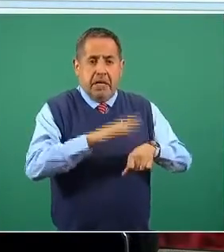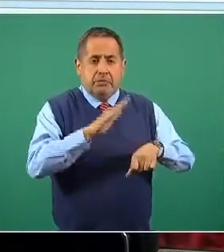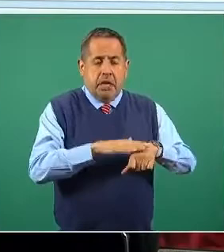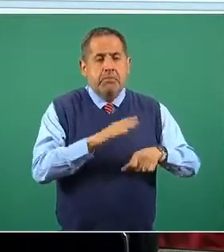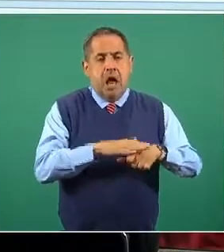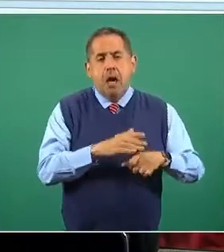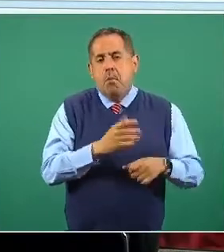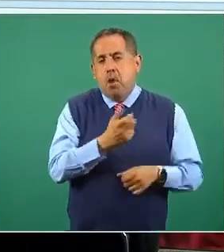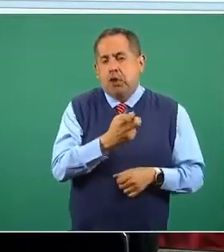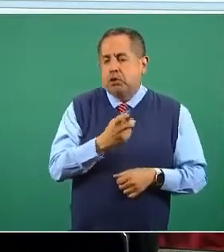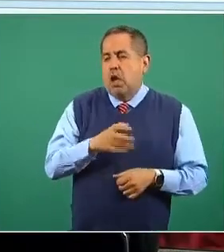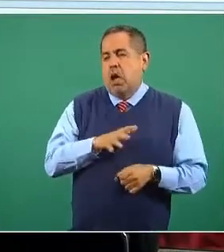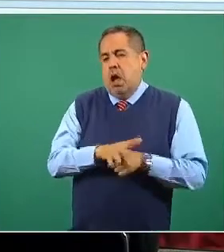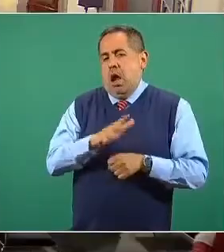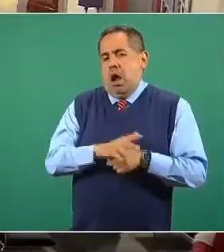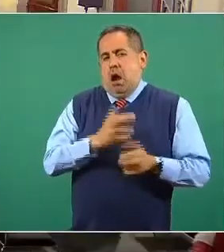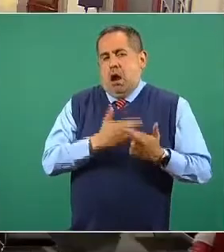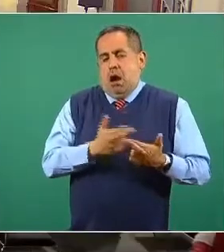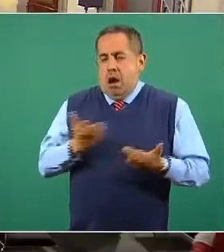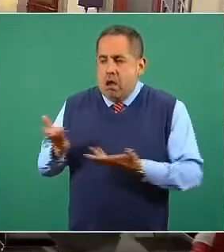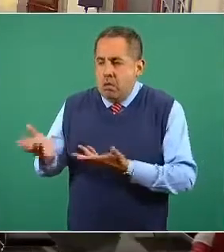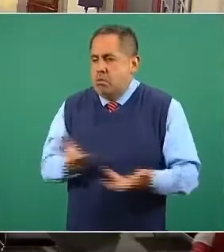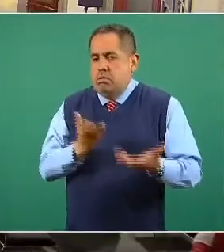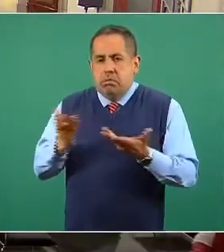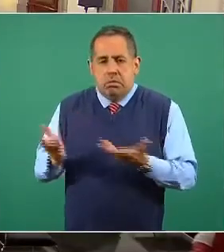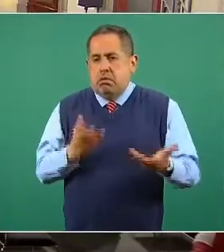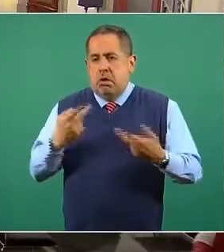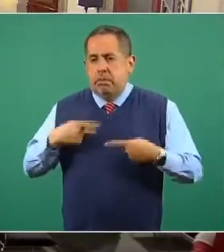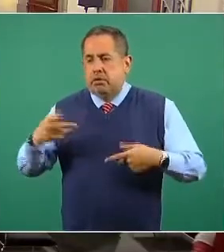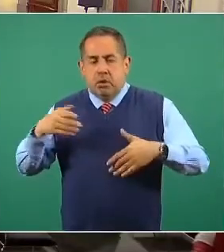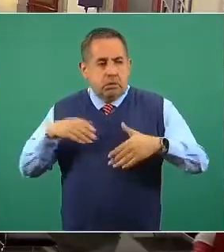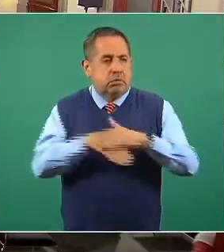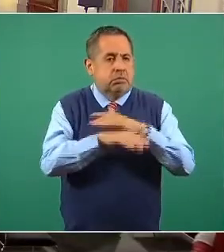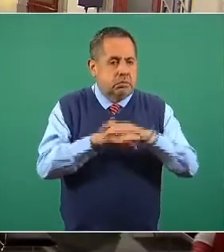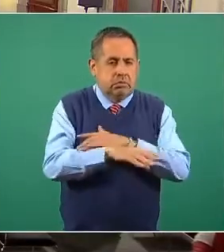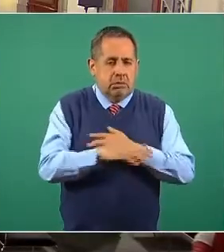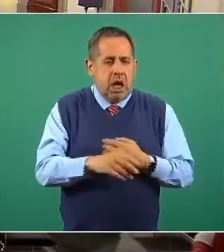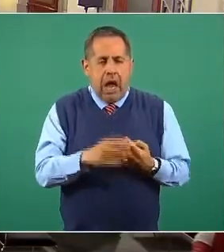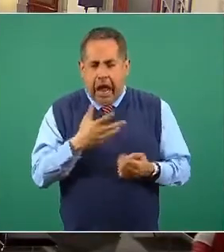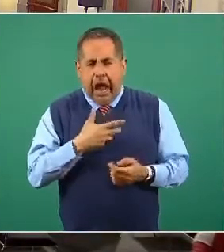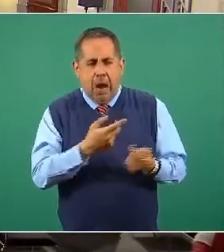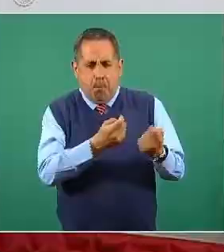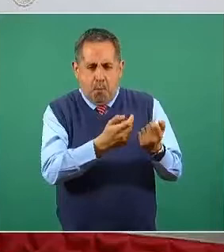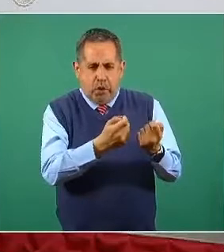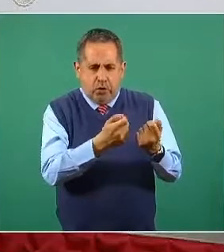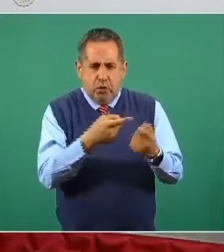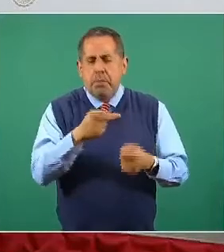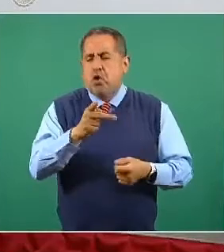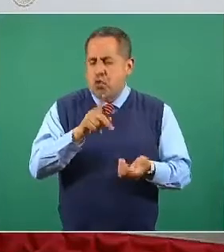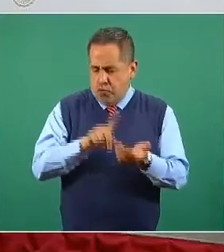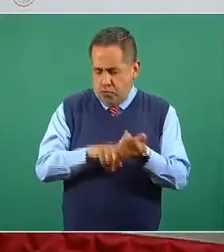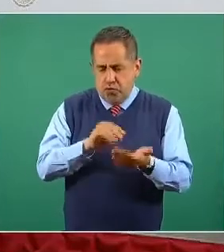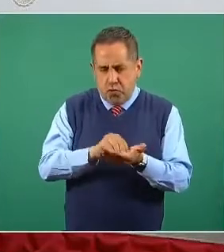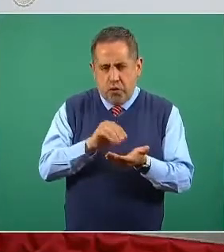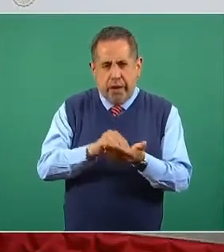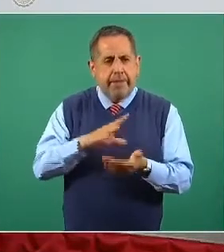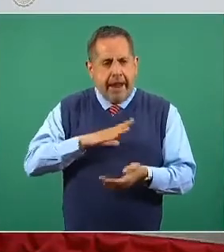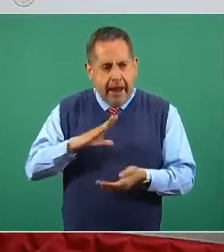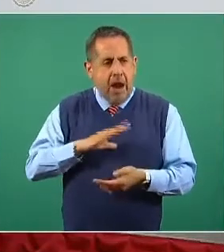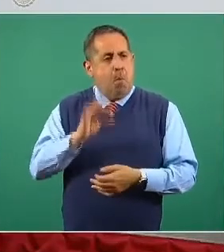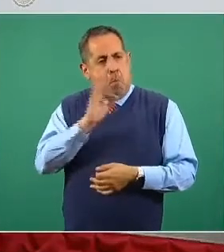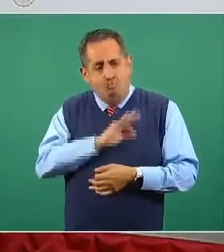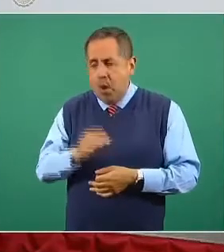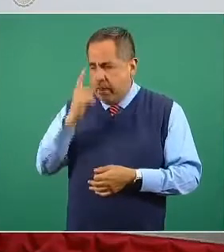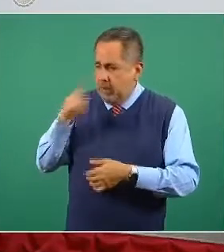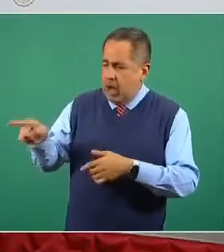generando camas que permitan que todavía exista, aunque poca, pero disponibilidad que puede ser utilizada para la atención